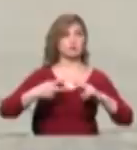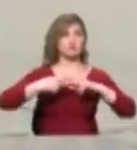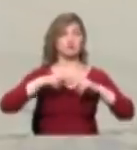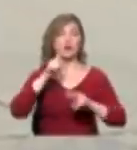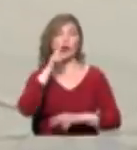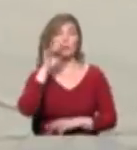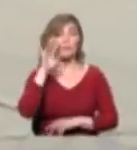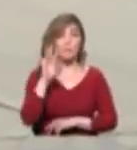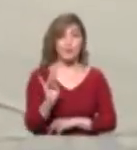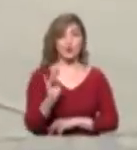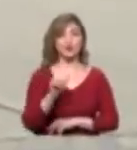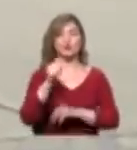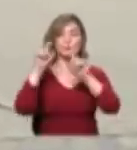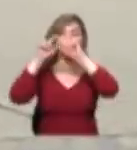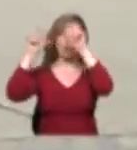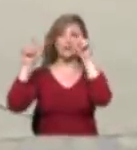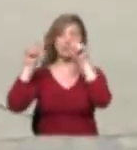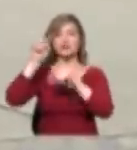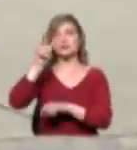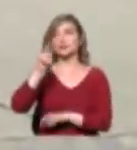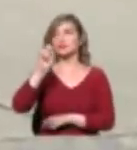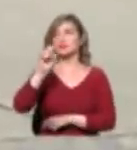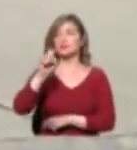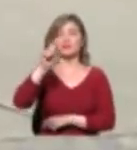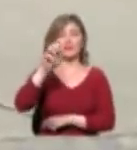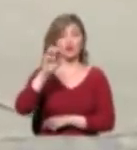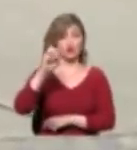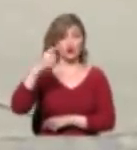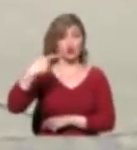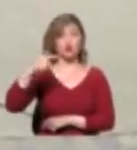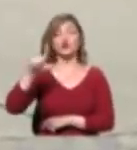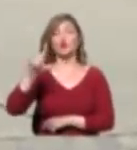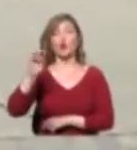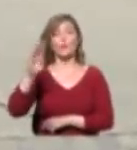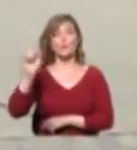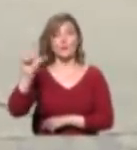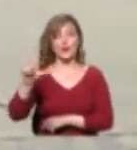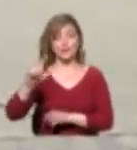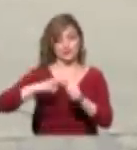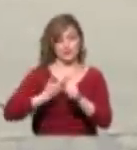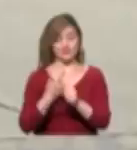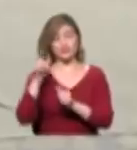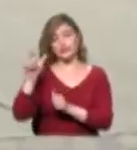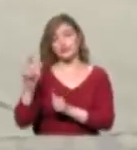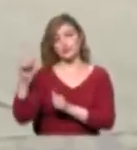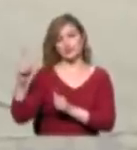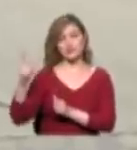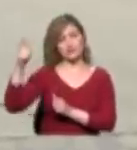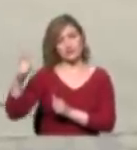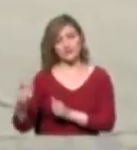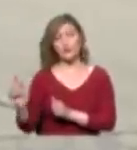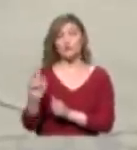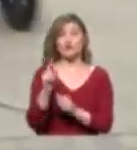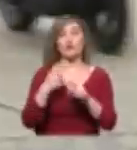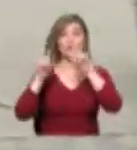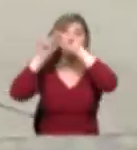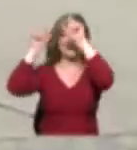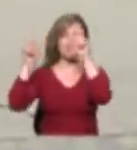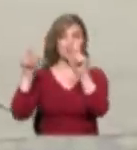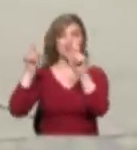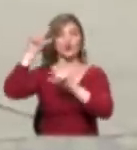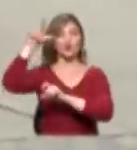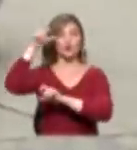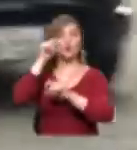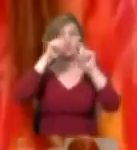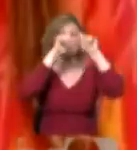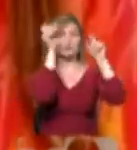de su esposo con Nexo Global, una compañía de asesoría jurídica que tenía como principales clientes a varios proveedores del Estado, entre